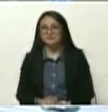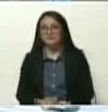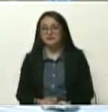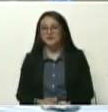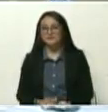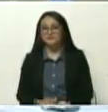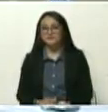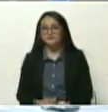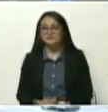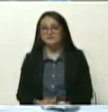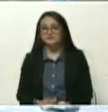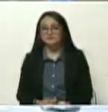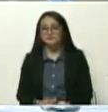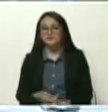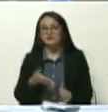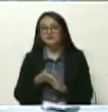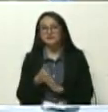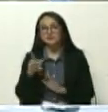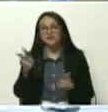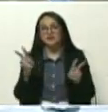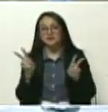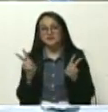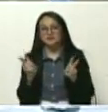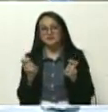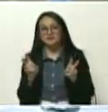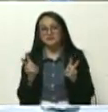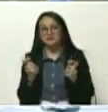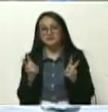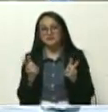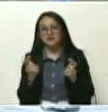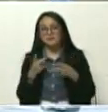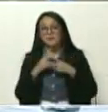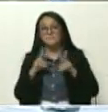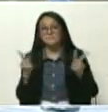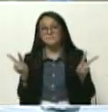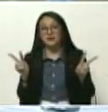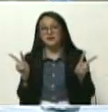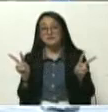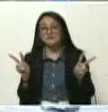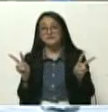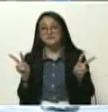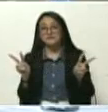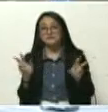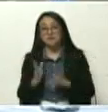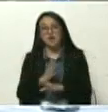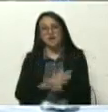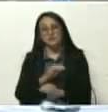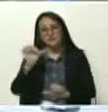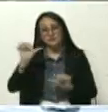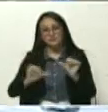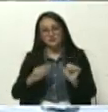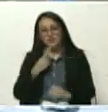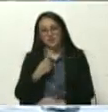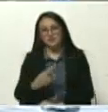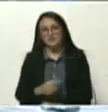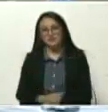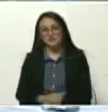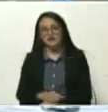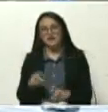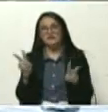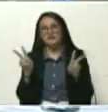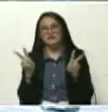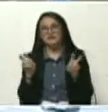Sobre el tema de la paz total, ya hablaba anteriormente. El